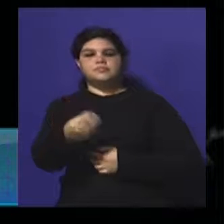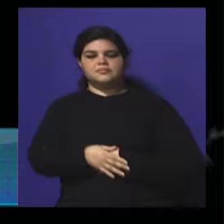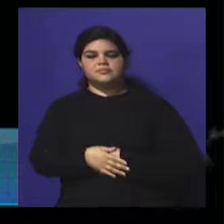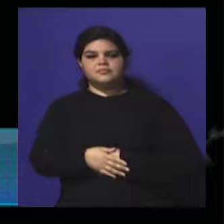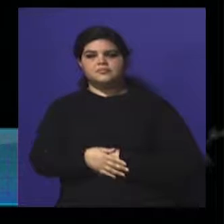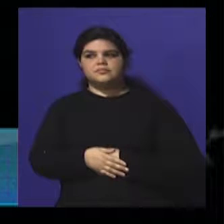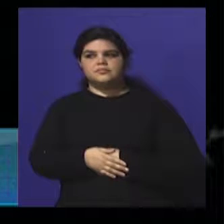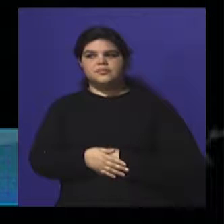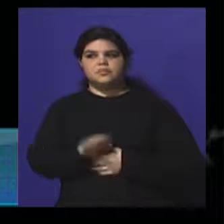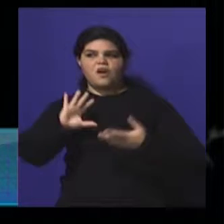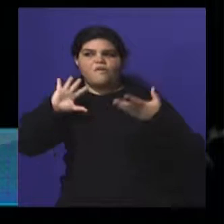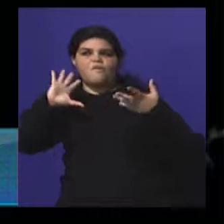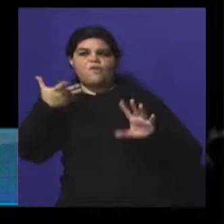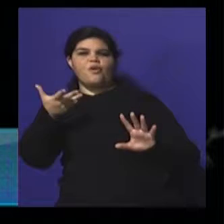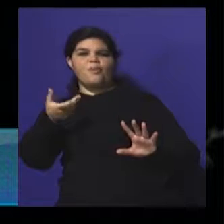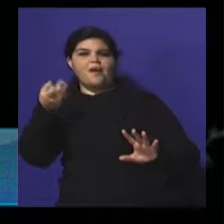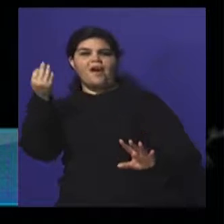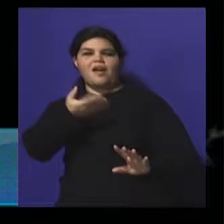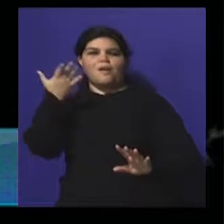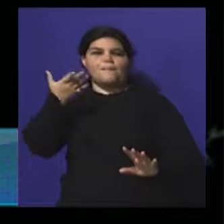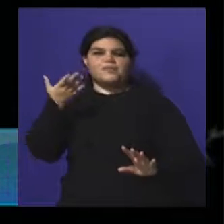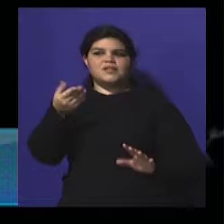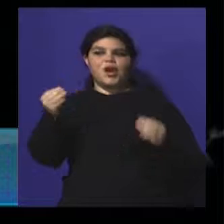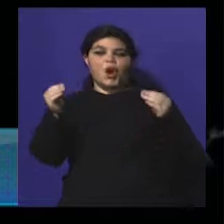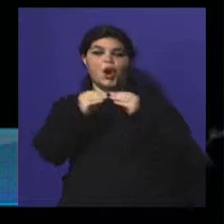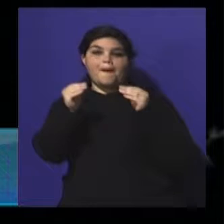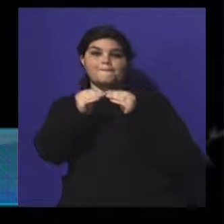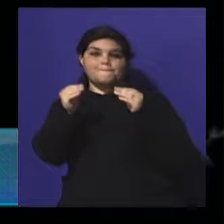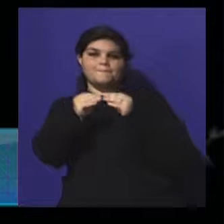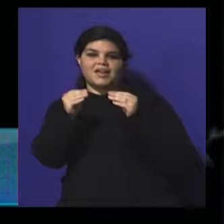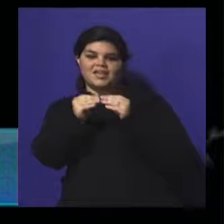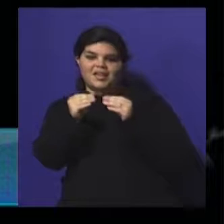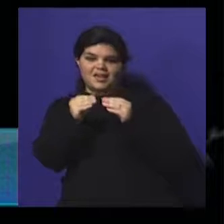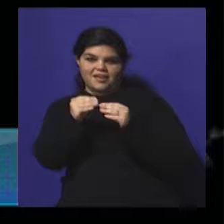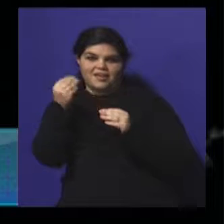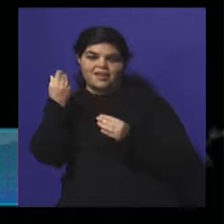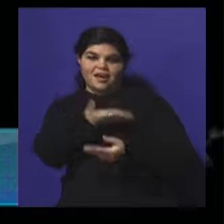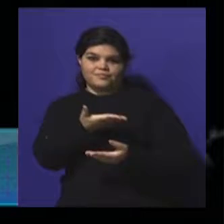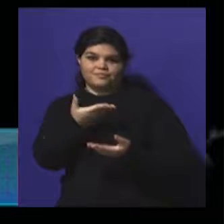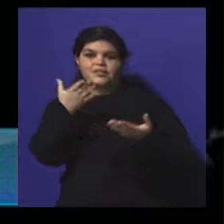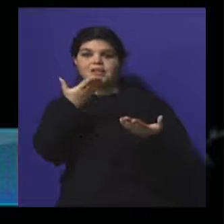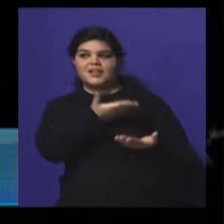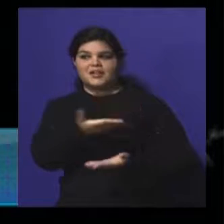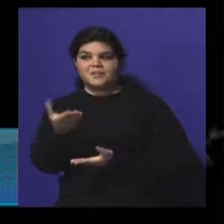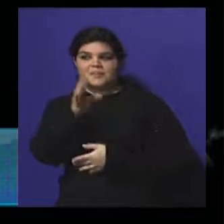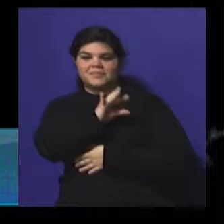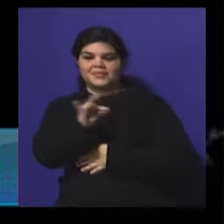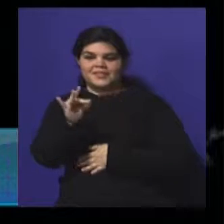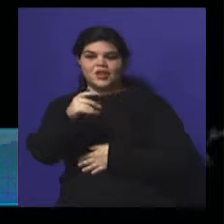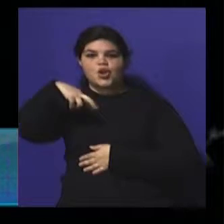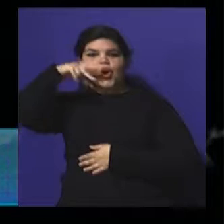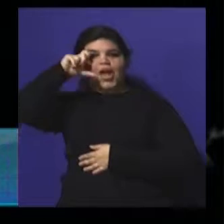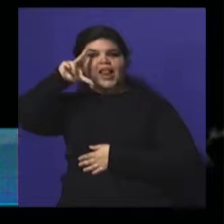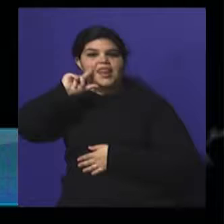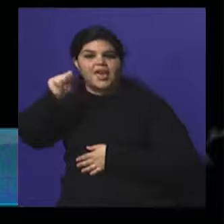ilustrando esa mirada épica. Es de nuestra compañera y colega que está aquí con nosotros, que es Noelia Delgado, que